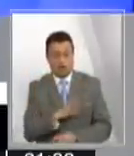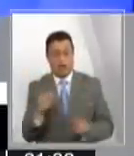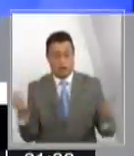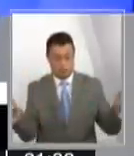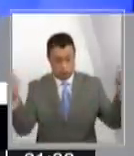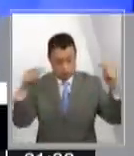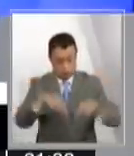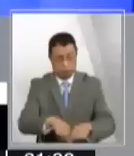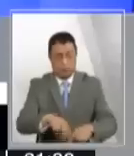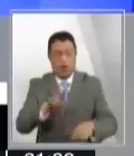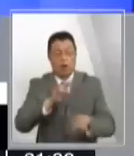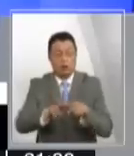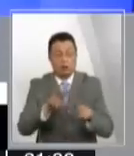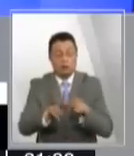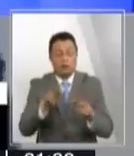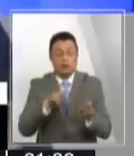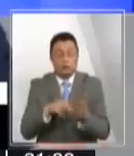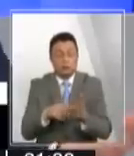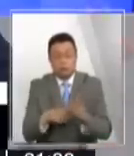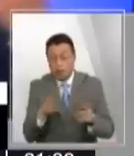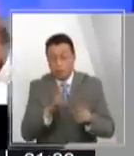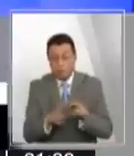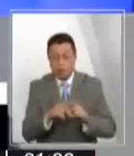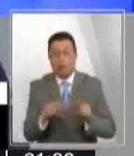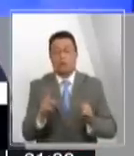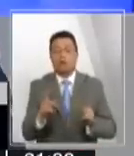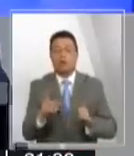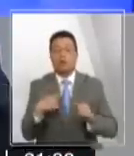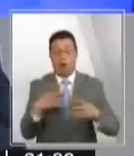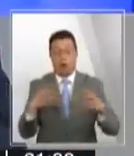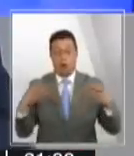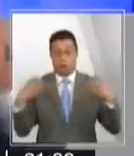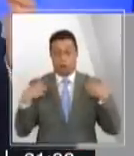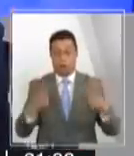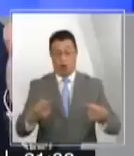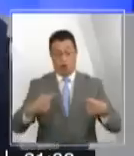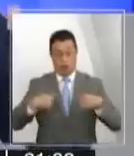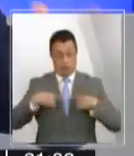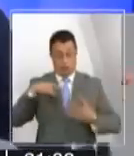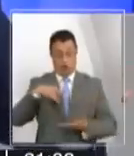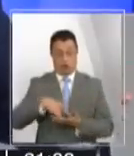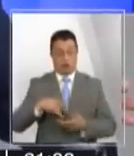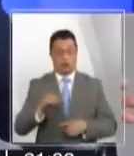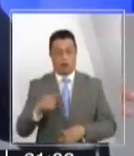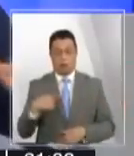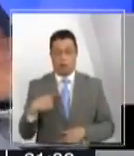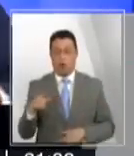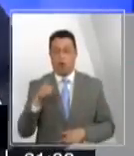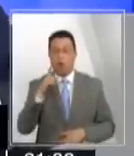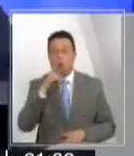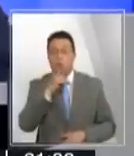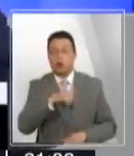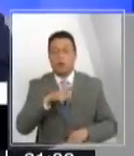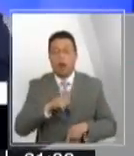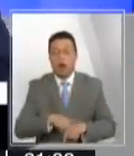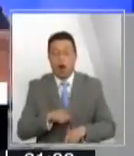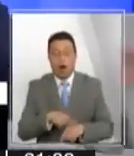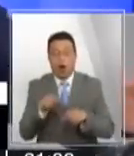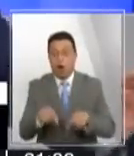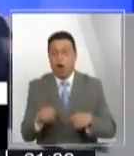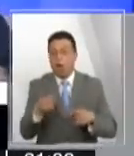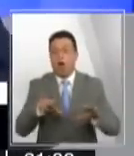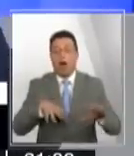resolver este problema. Entonces, no es cuestión de trasladar la responsabilidad al Congreso. Aquí llegamos a última hora a una cuestión que no